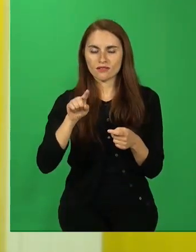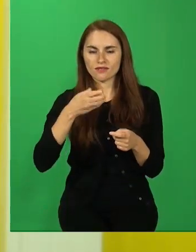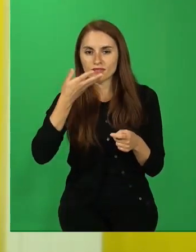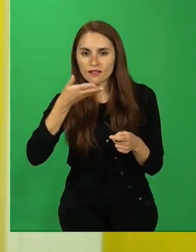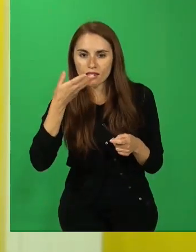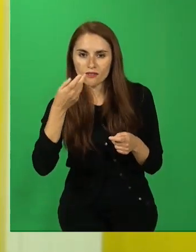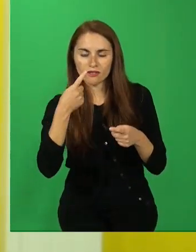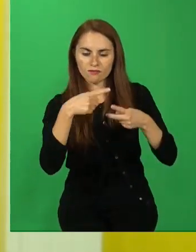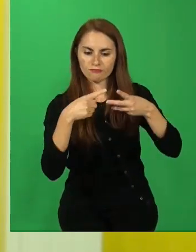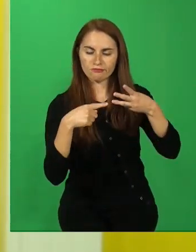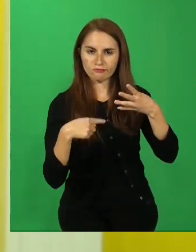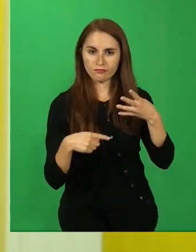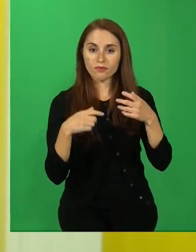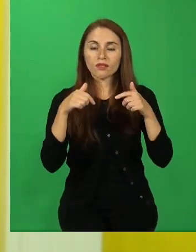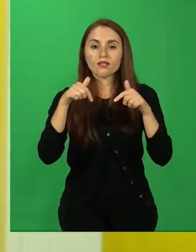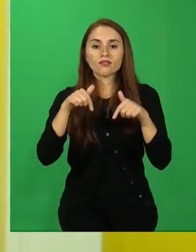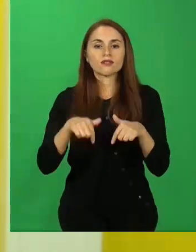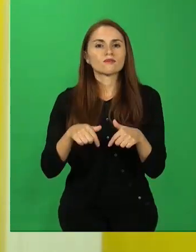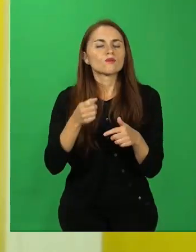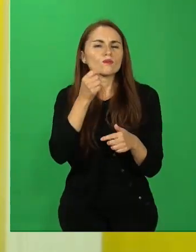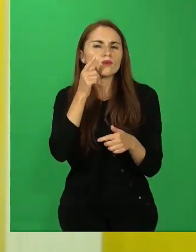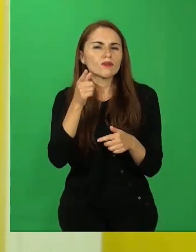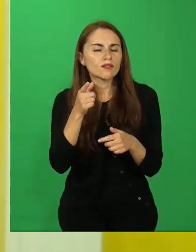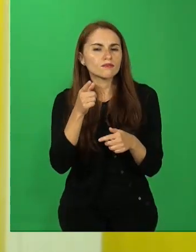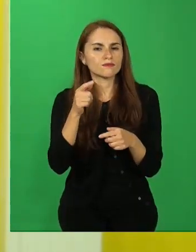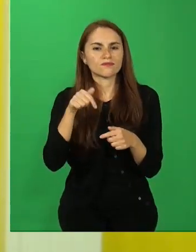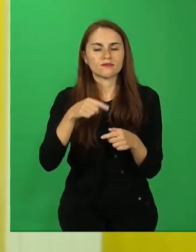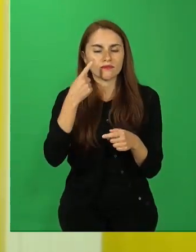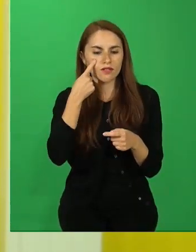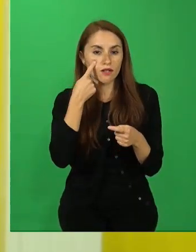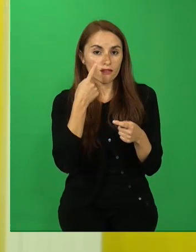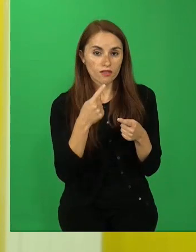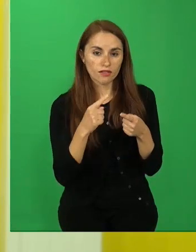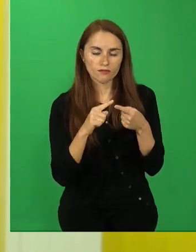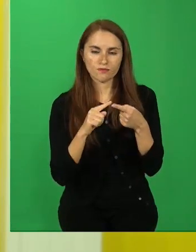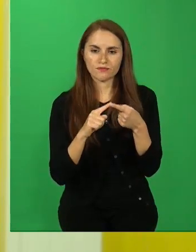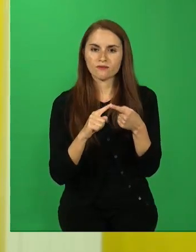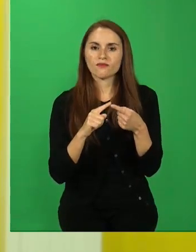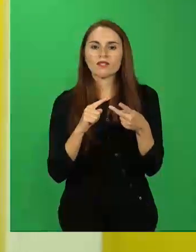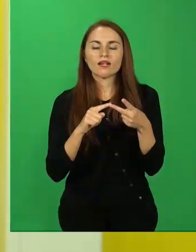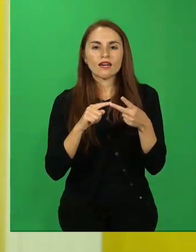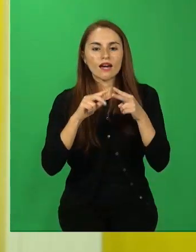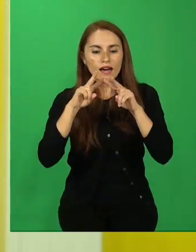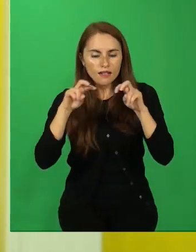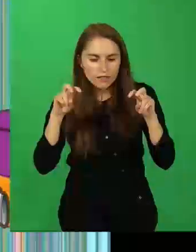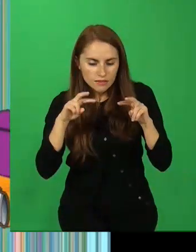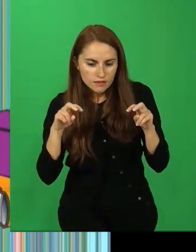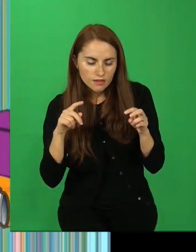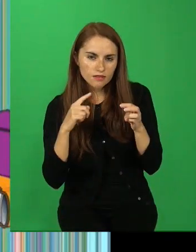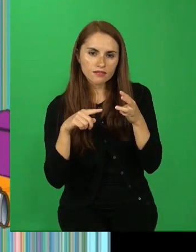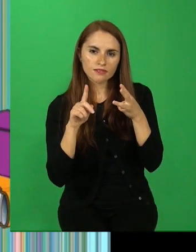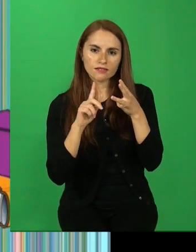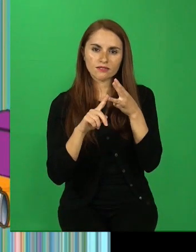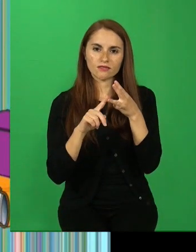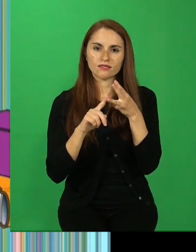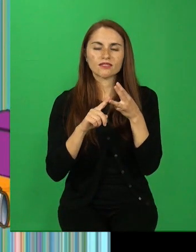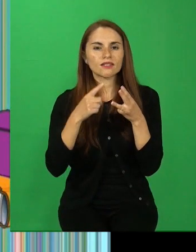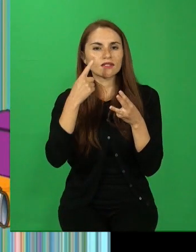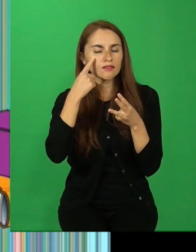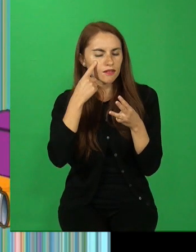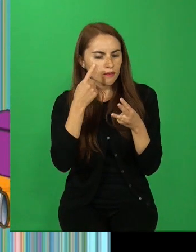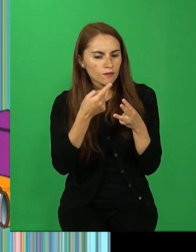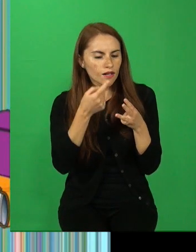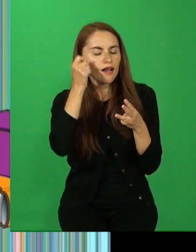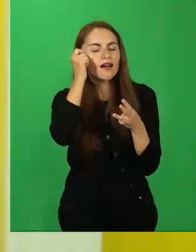Habilidades que vamos a desarrollar, primero está identificar, analizar y finalmente